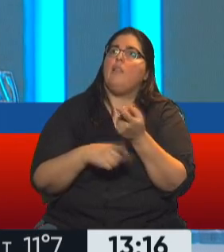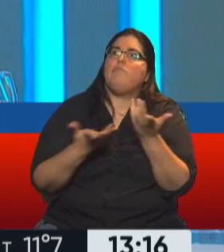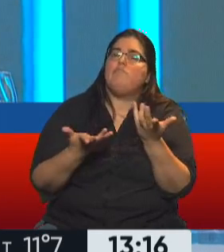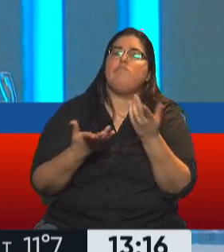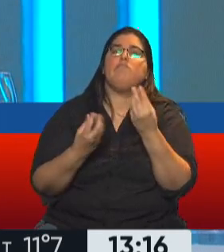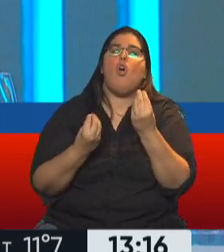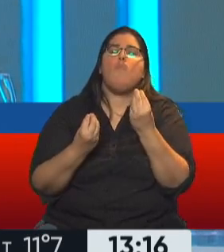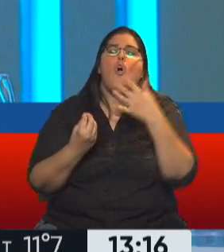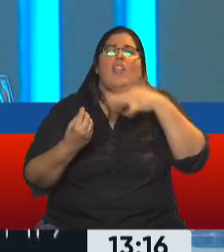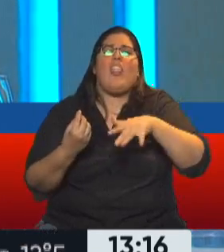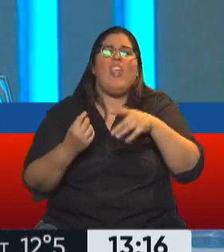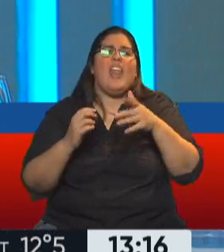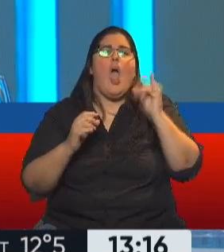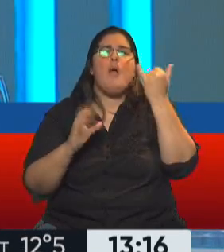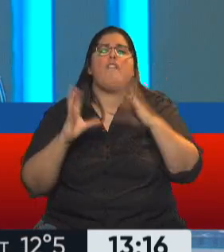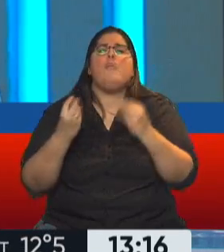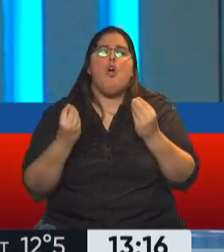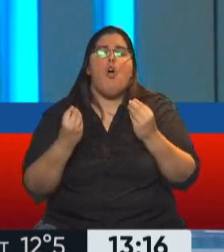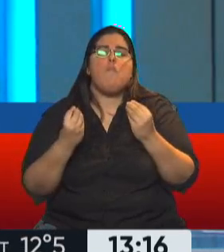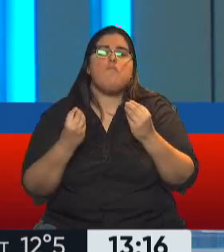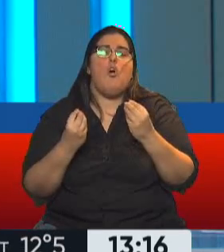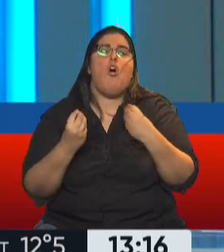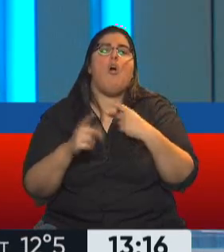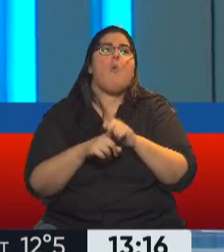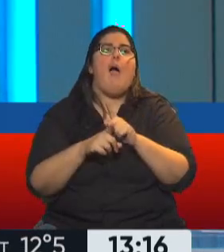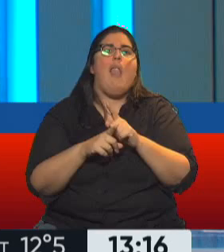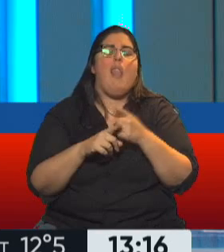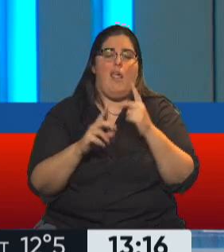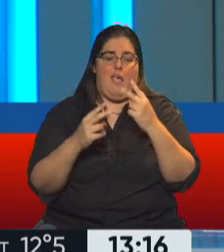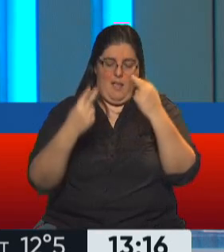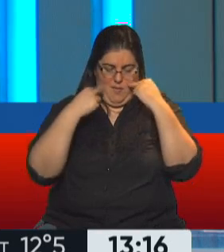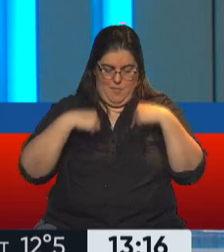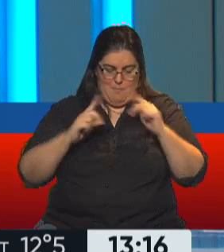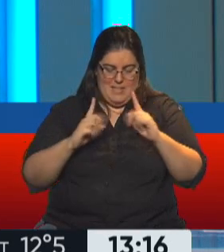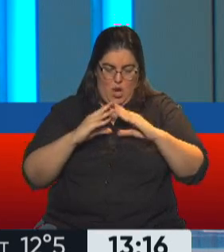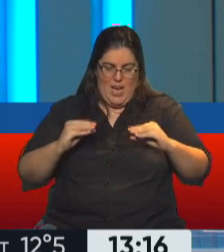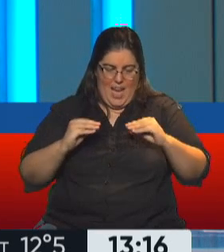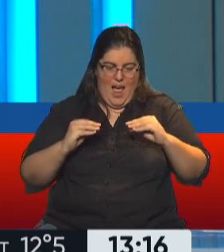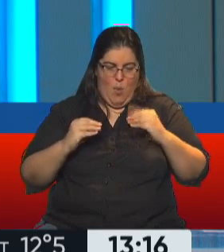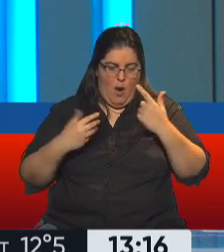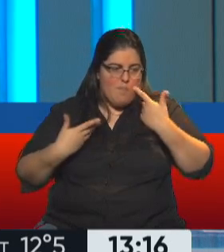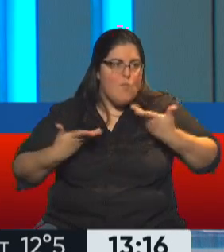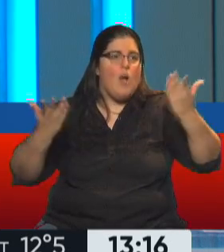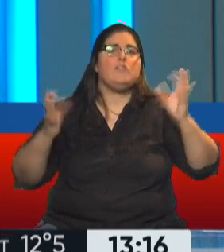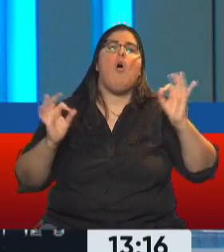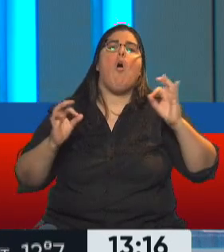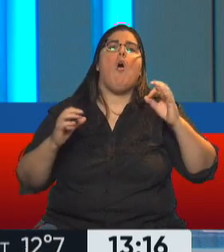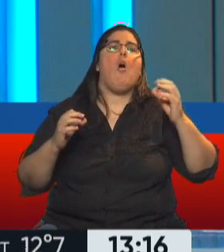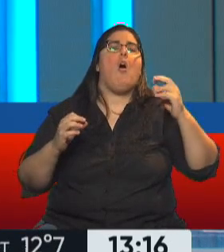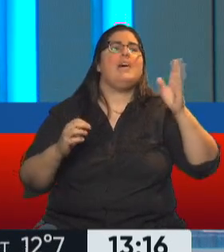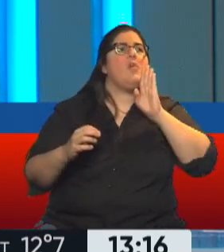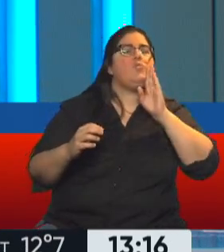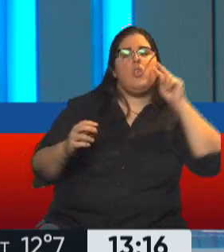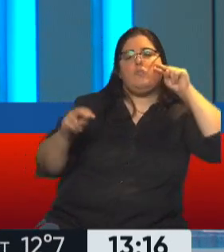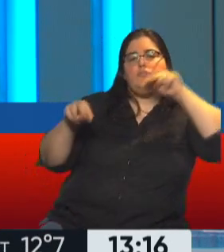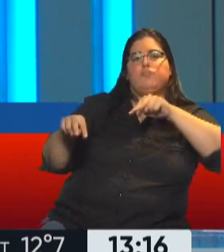mejor manera de entender lo que está pasando en Nicaragua es desde afuera hacia adentro o desde adentro hacia afuera. Es decir, es Estados Unidos y la injerencia de